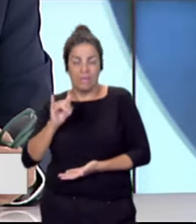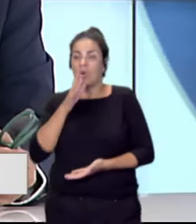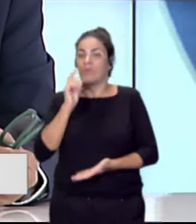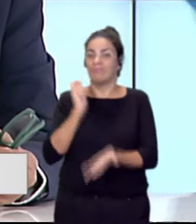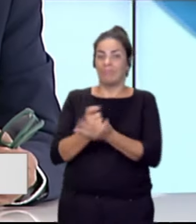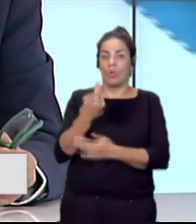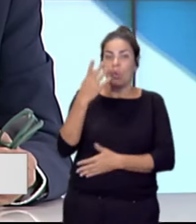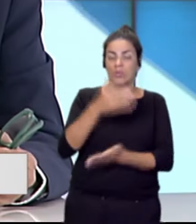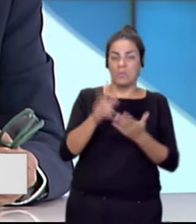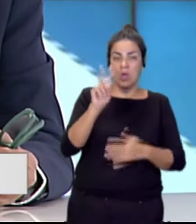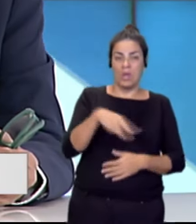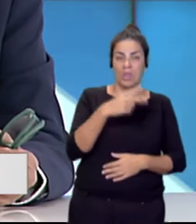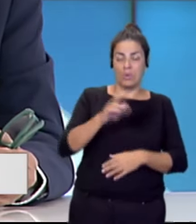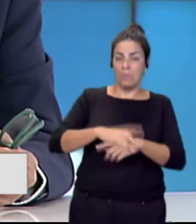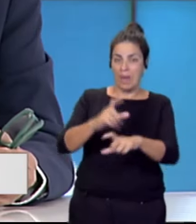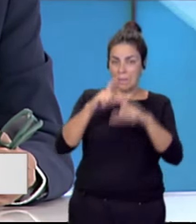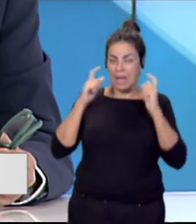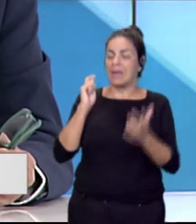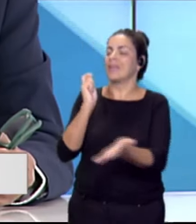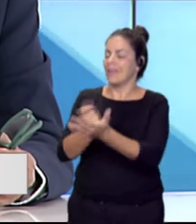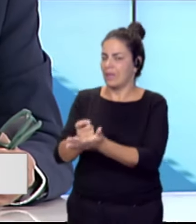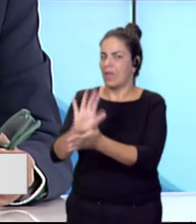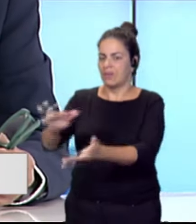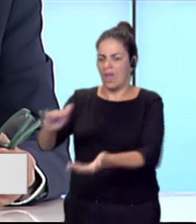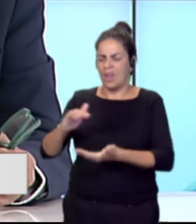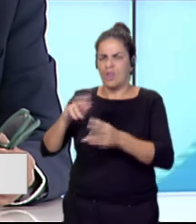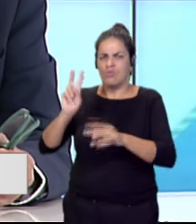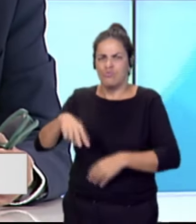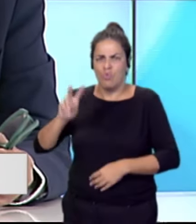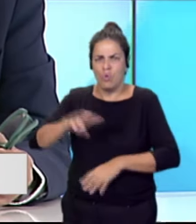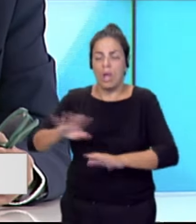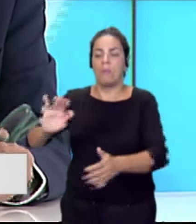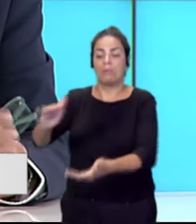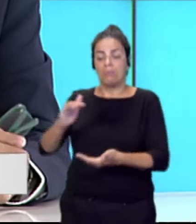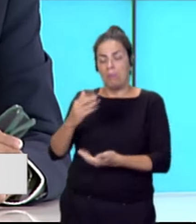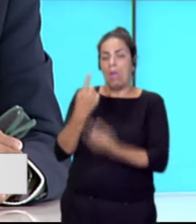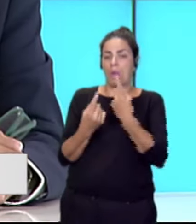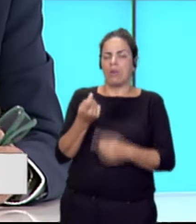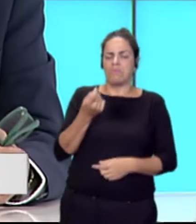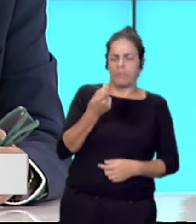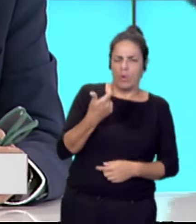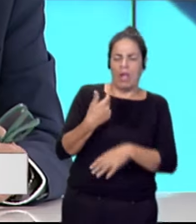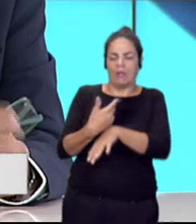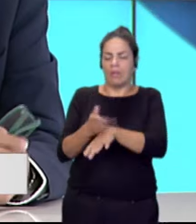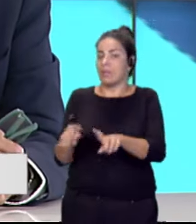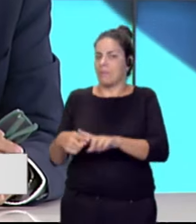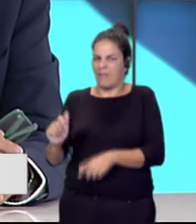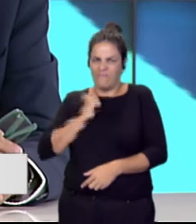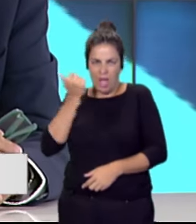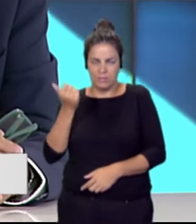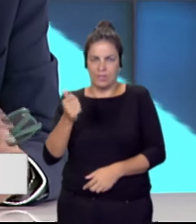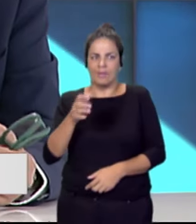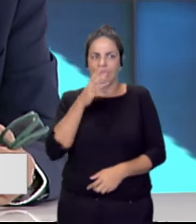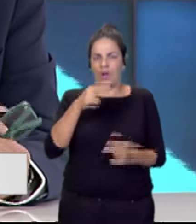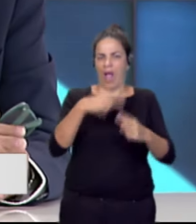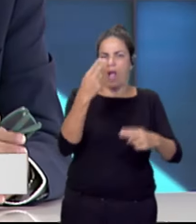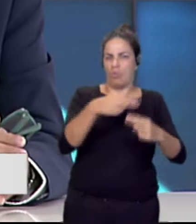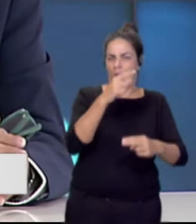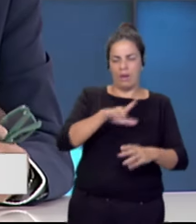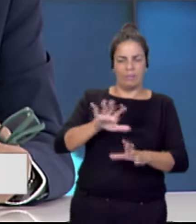llegaron, y las que llegaron fueron pocas, tarde y falsificadas, incautadas y destruidas por aduanas. Precisamente los agentes de aduanas,